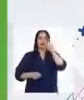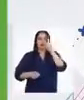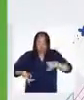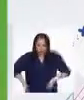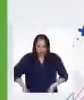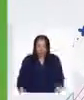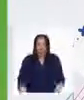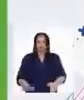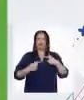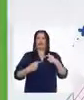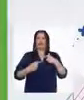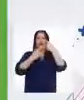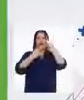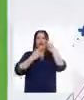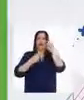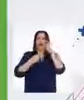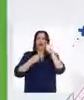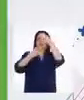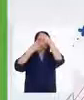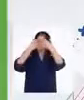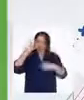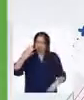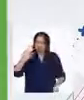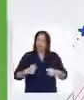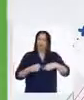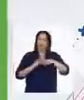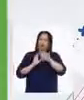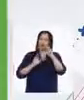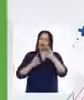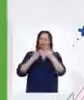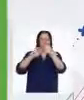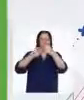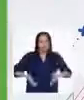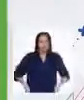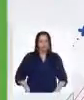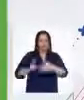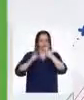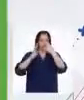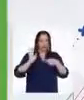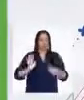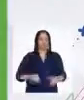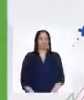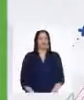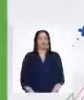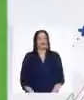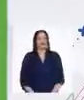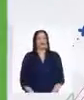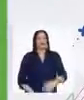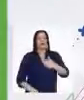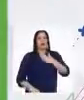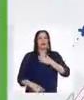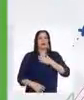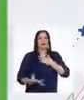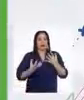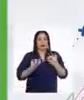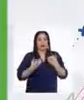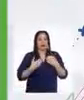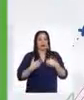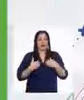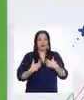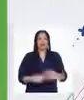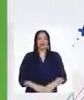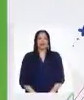pollera o tenemos varias polleras, y descubrí que hay muchas polleras. Entonces, en mi afán por querer tener una